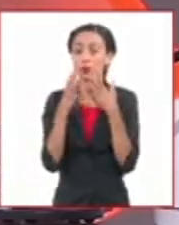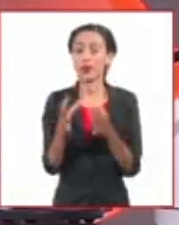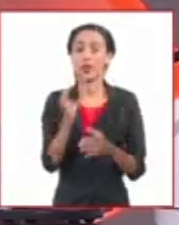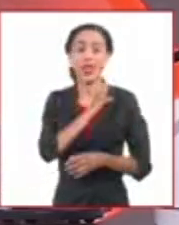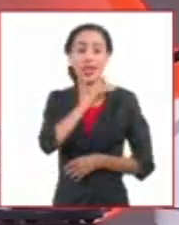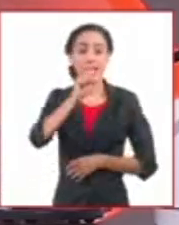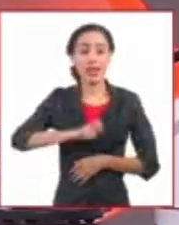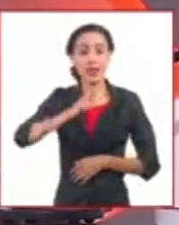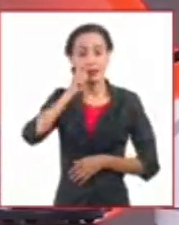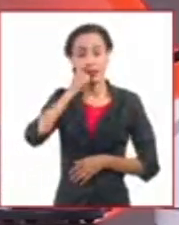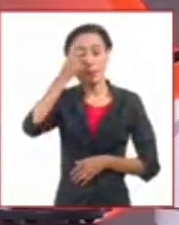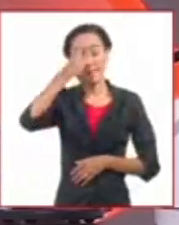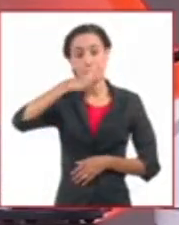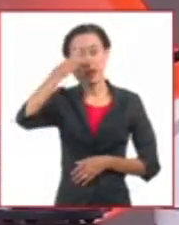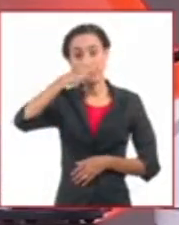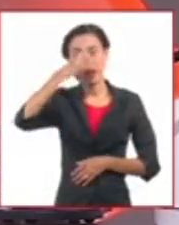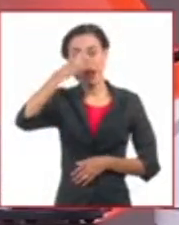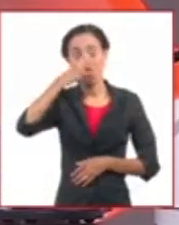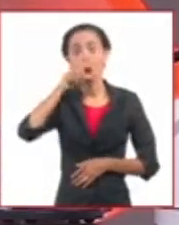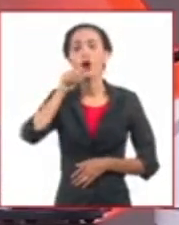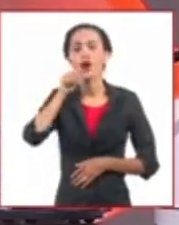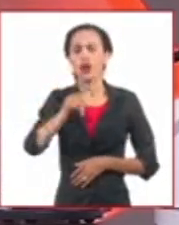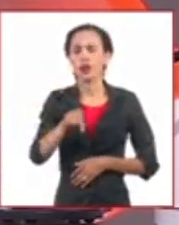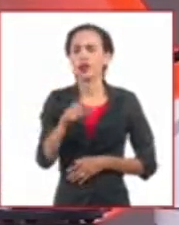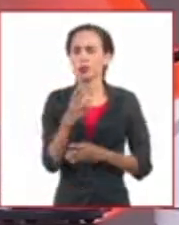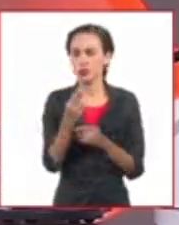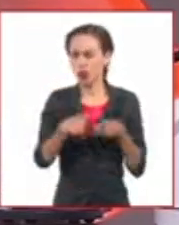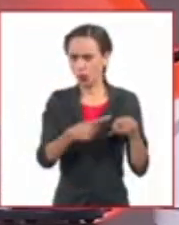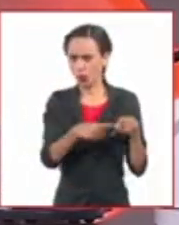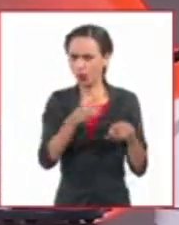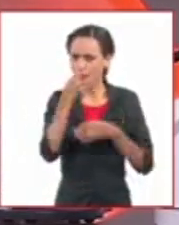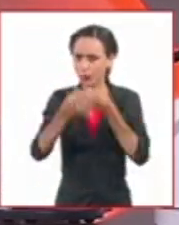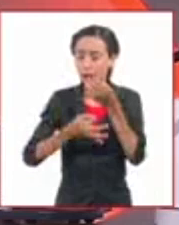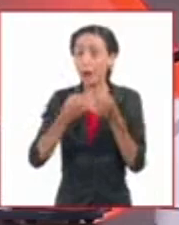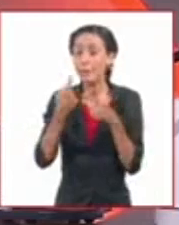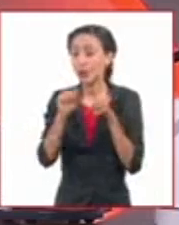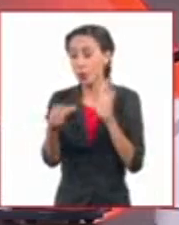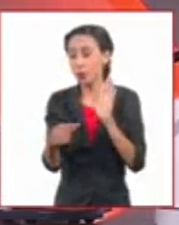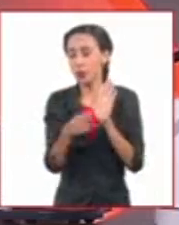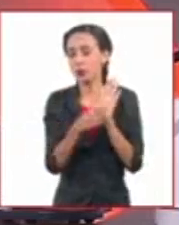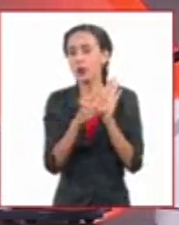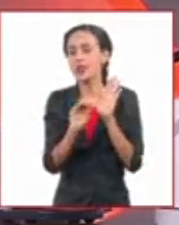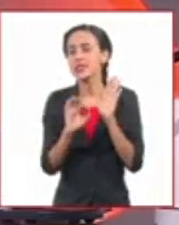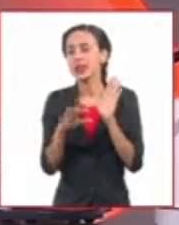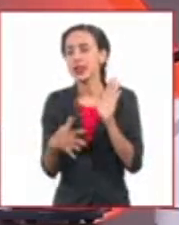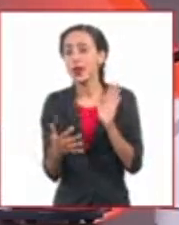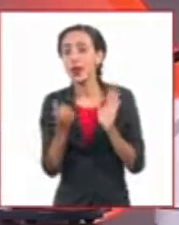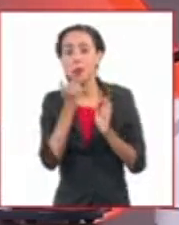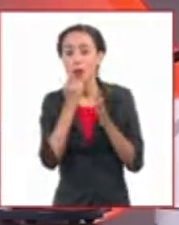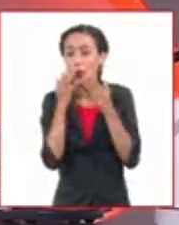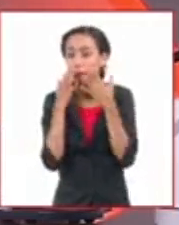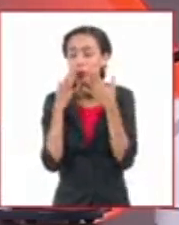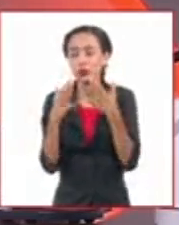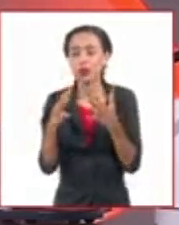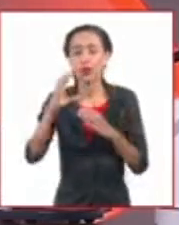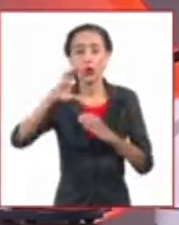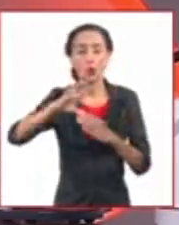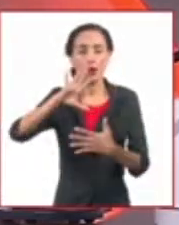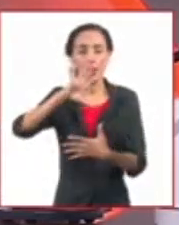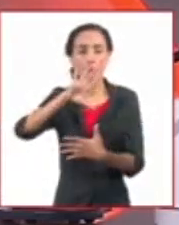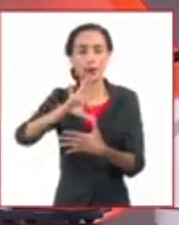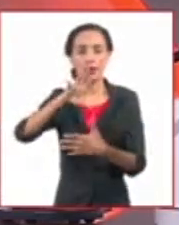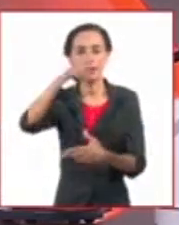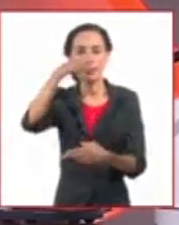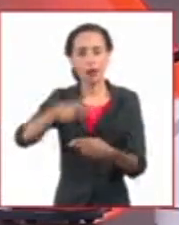marcelo ebrard donde entre otras cosas dice que el punto más importante de la cumbre de las américas se llama el